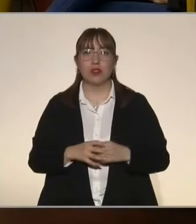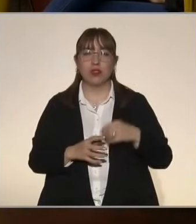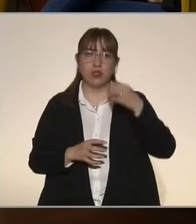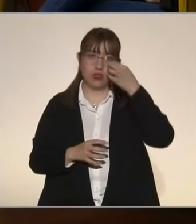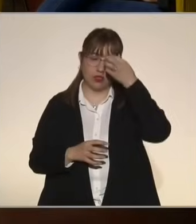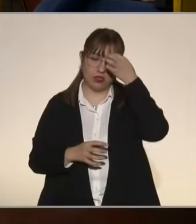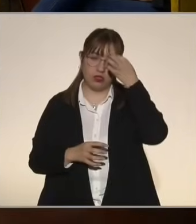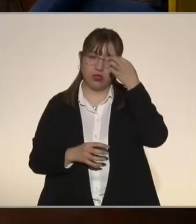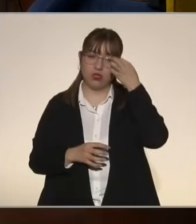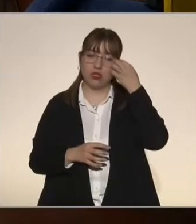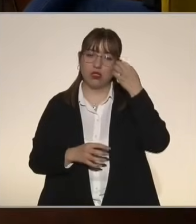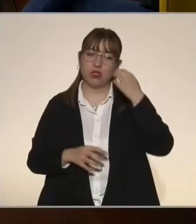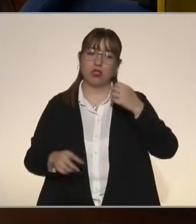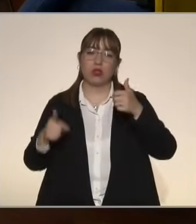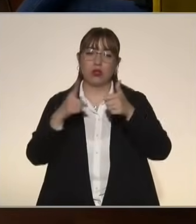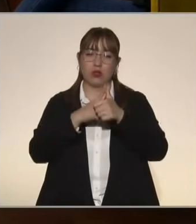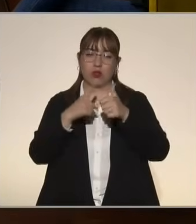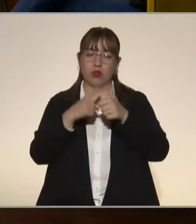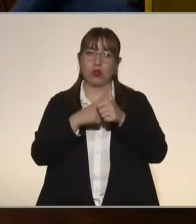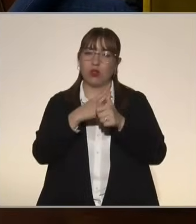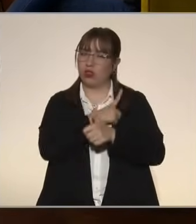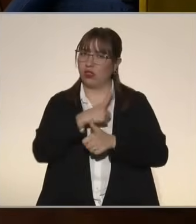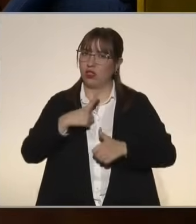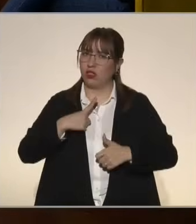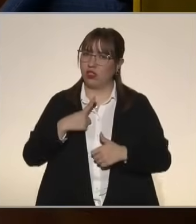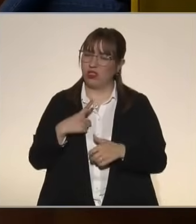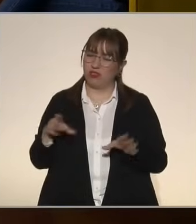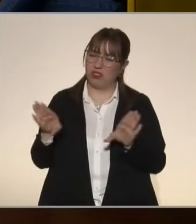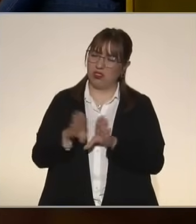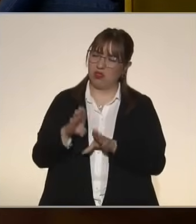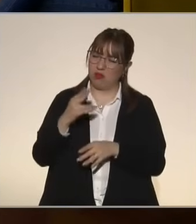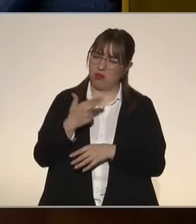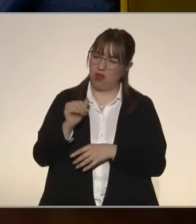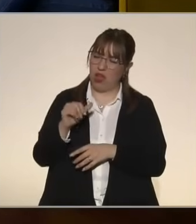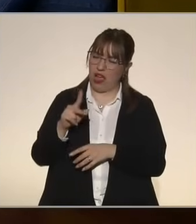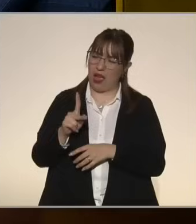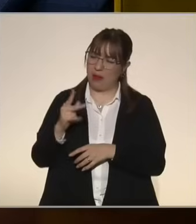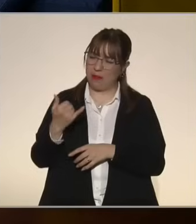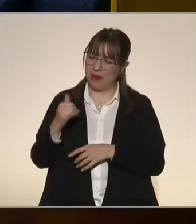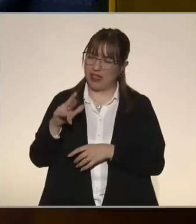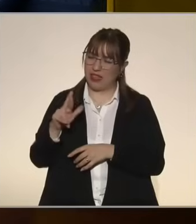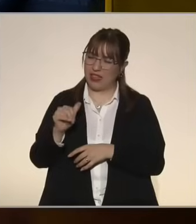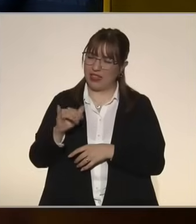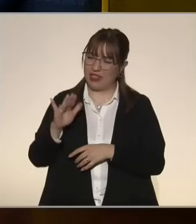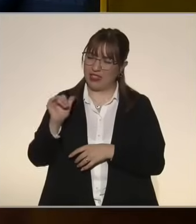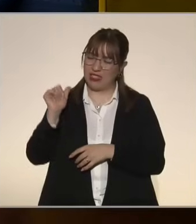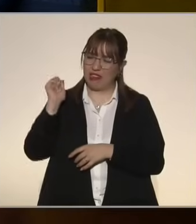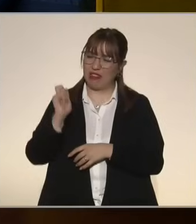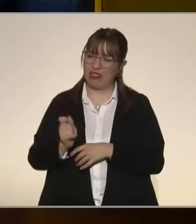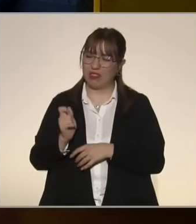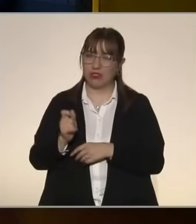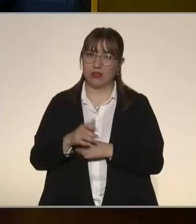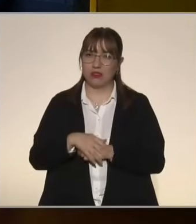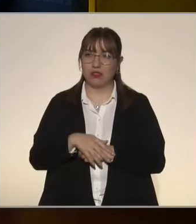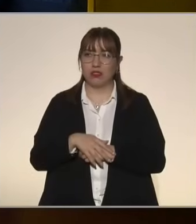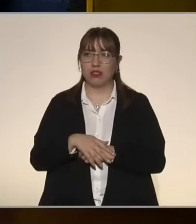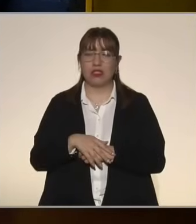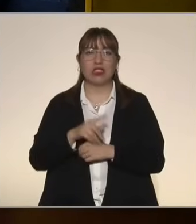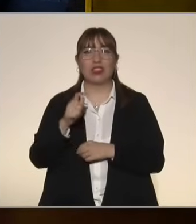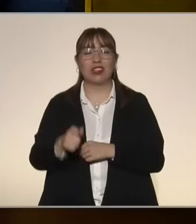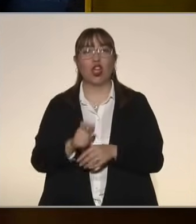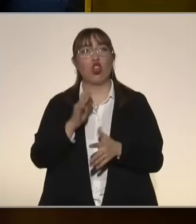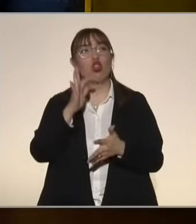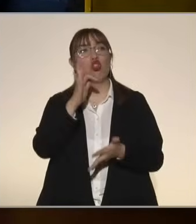creo que es decir no a la japicracia. Va a decir, oye, ¿cómo que japicracia? Y me hablas de felicidad. Es que la japicracia es todo tiene que ser